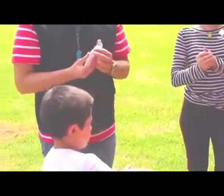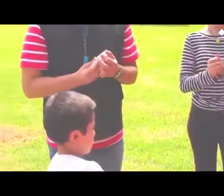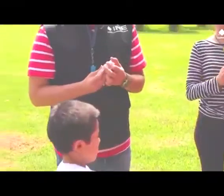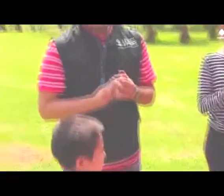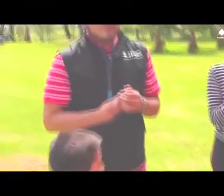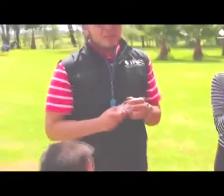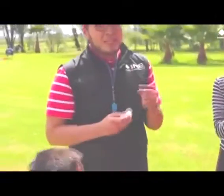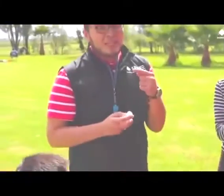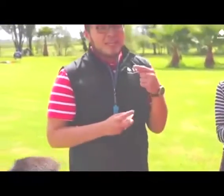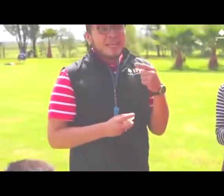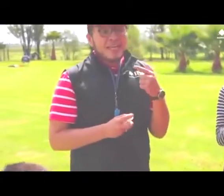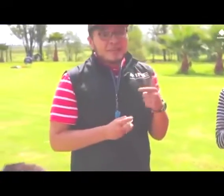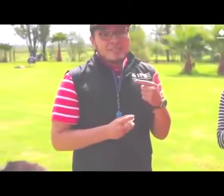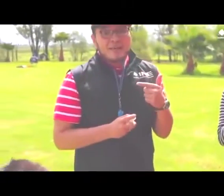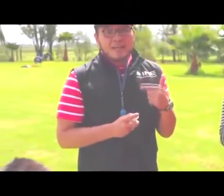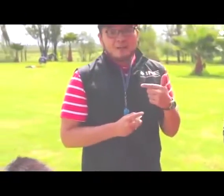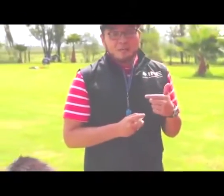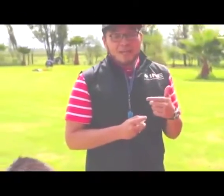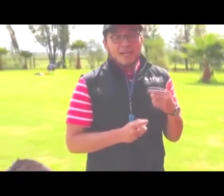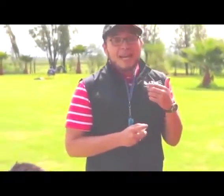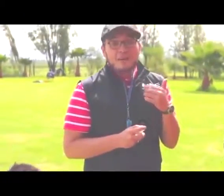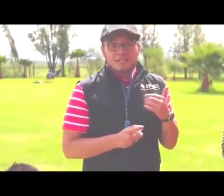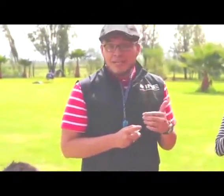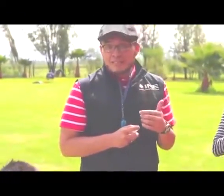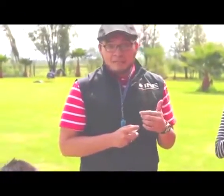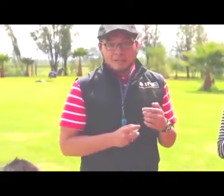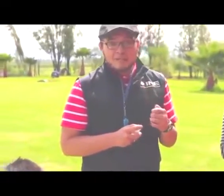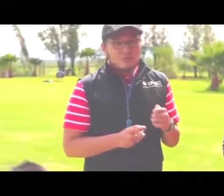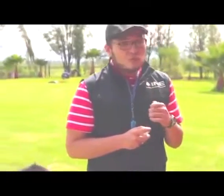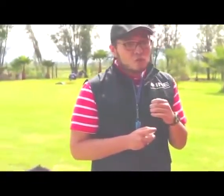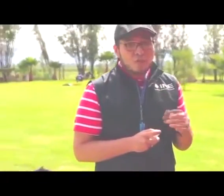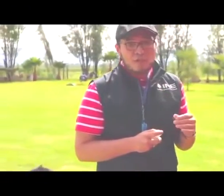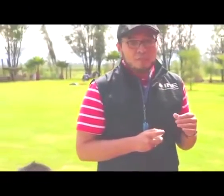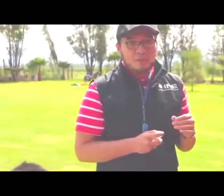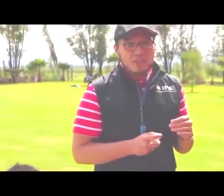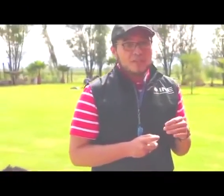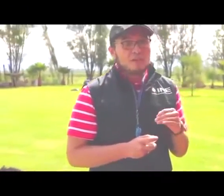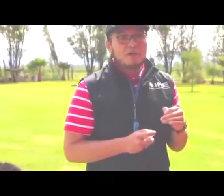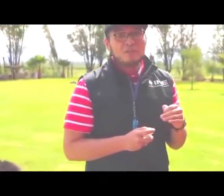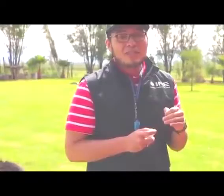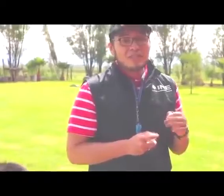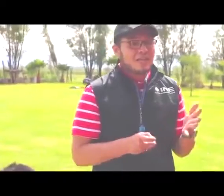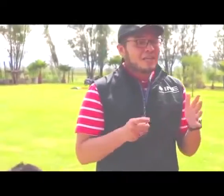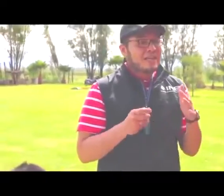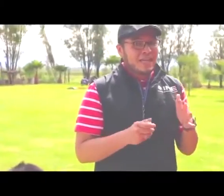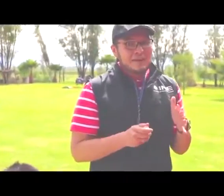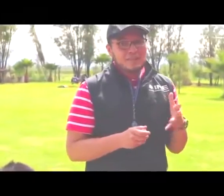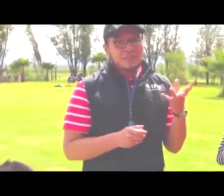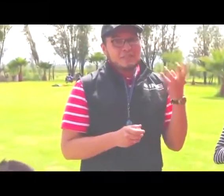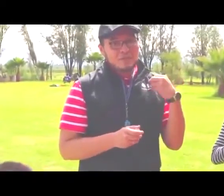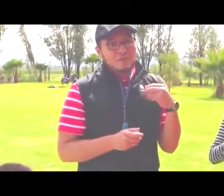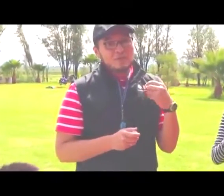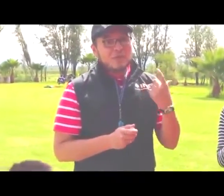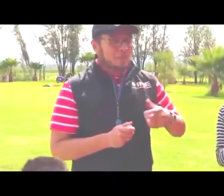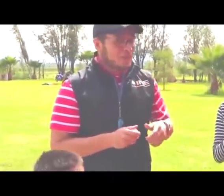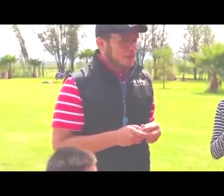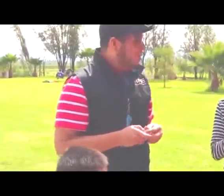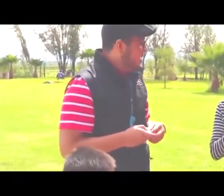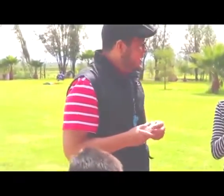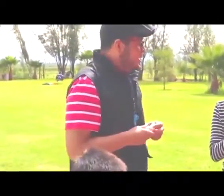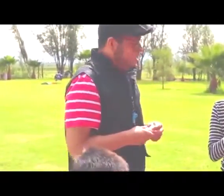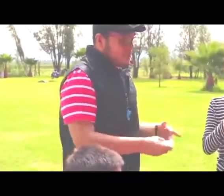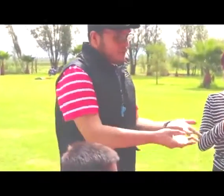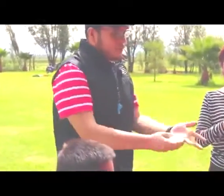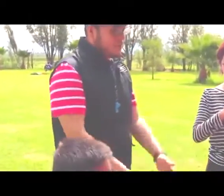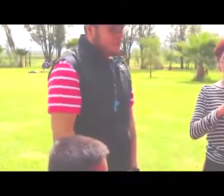Acuérdense que en casa es súper importante, cada vez que vayan a comer, lavarse las manos. Eso es súper importante y lo debemos hacer cada vez que nos llevamos un alimento a la